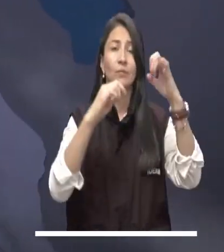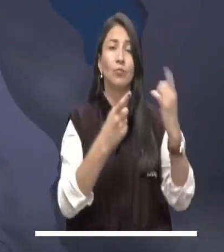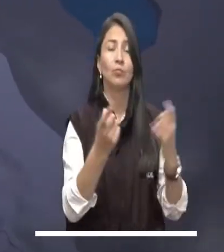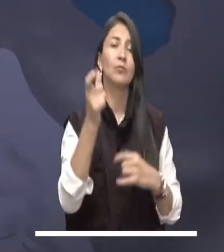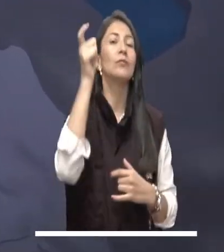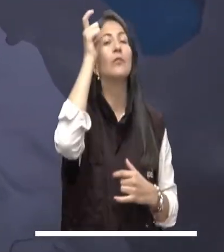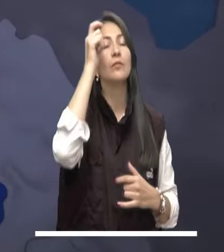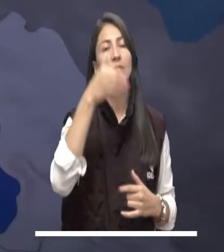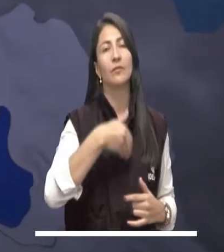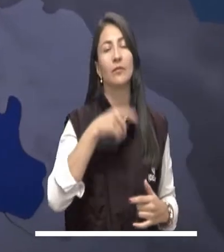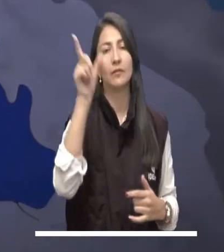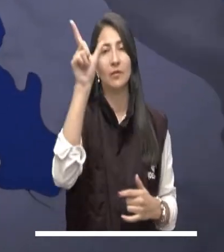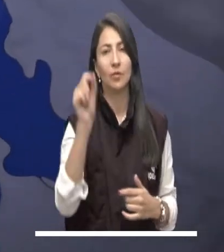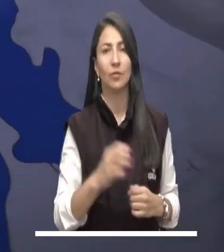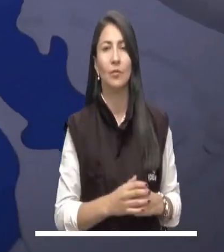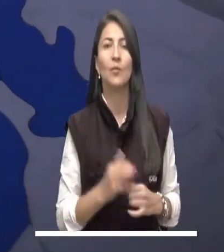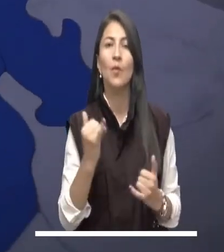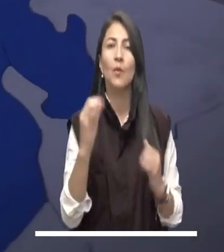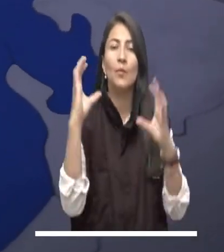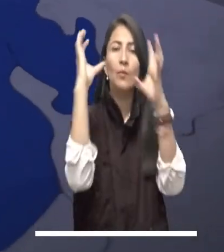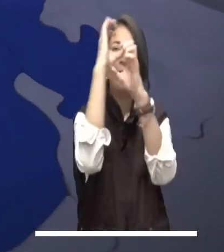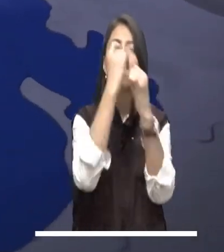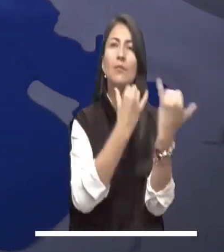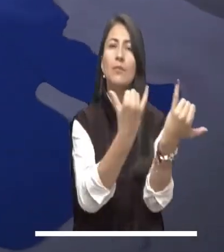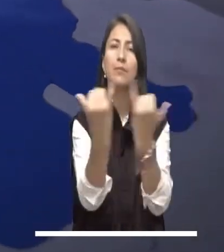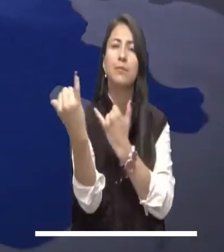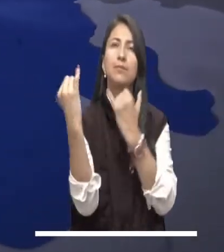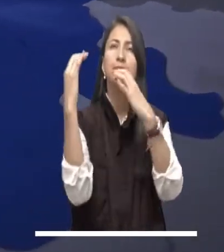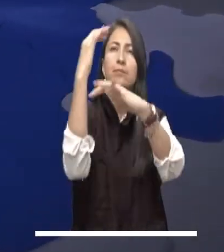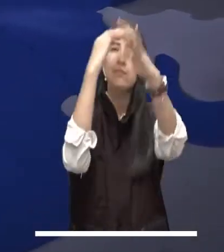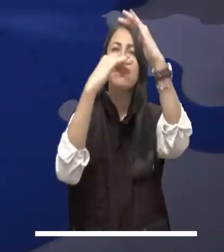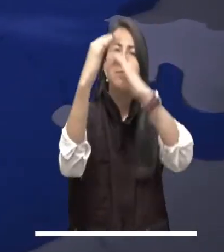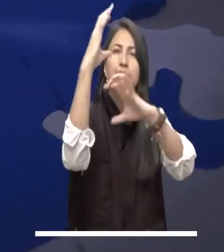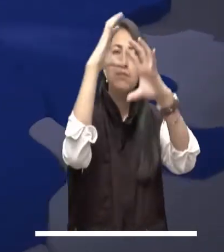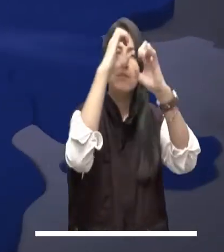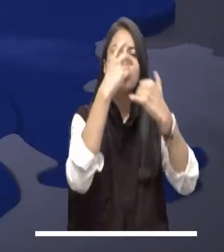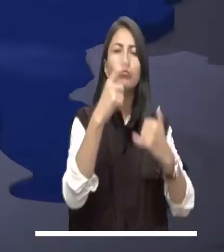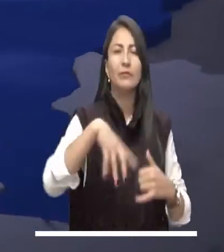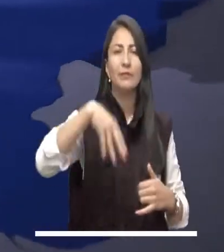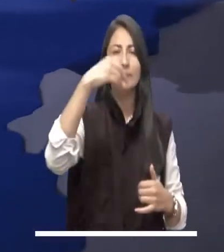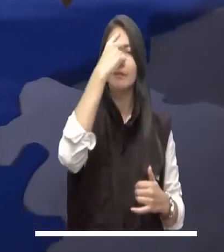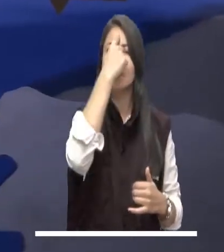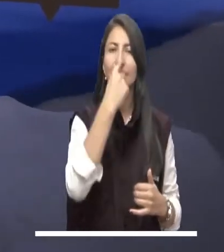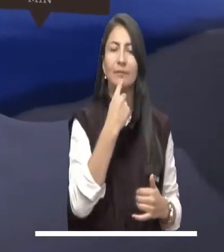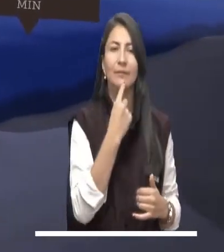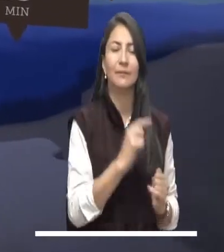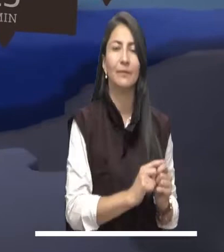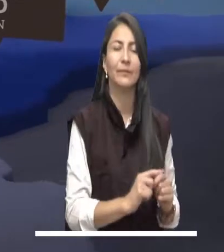bolívar y sucre anochecer a consideró nublado y con lluvias también en la sierra nevada